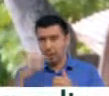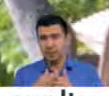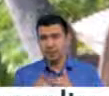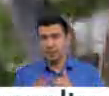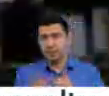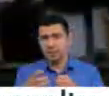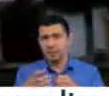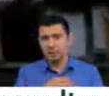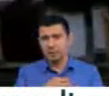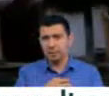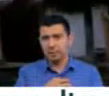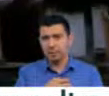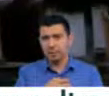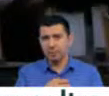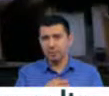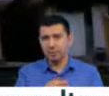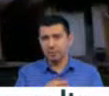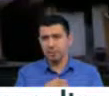Pero